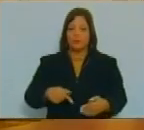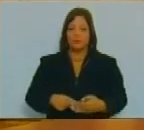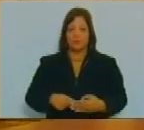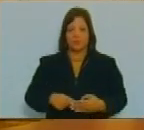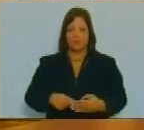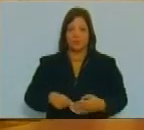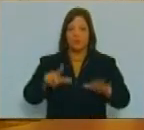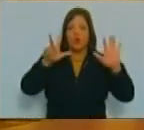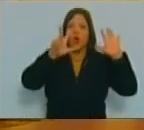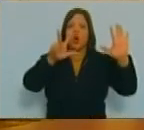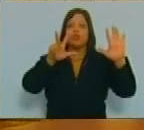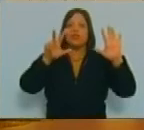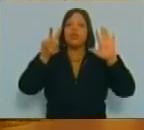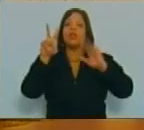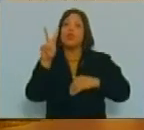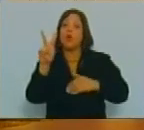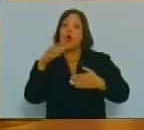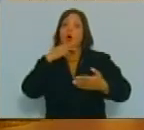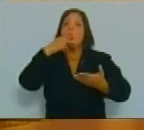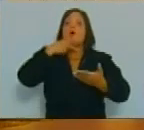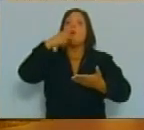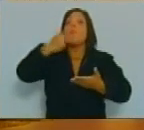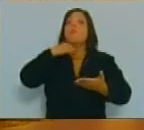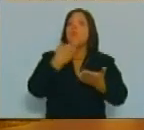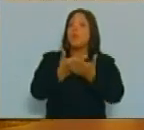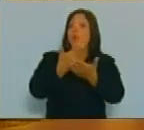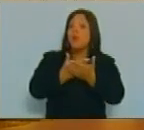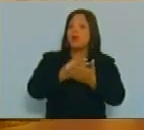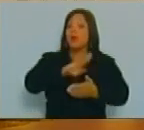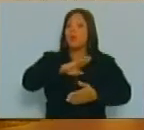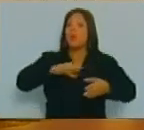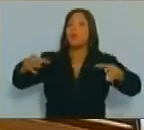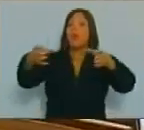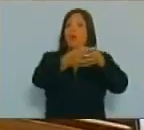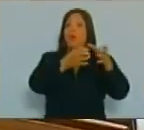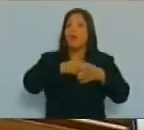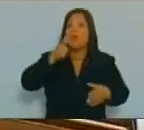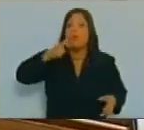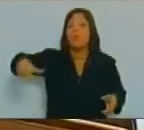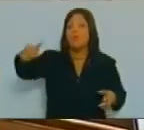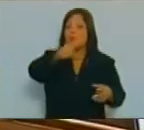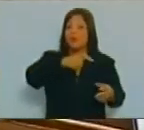82 propuestas elaboradas por el pueblo y por el organismo de seguridad ciudadana